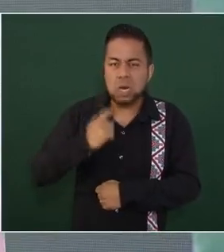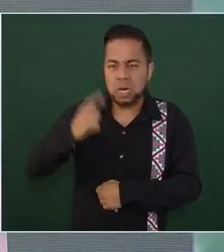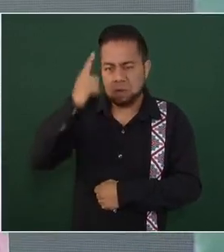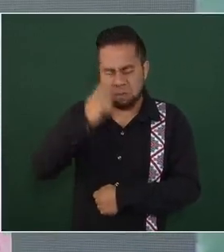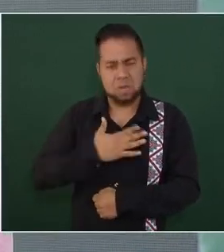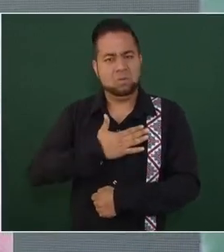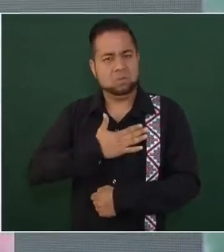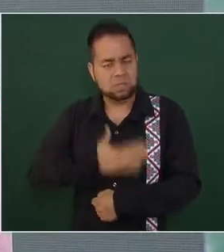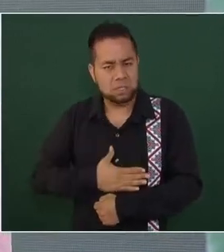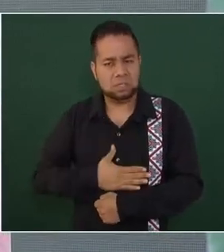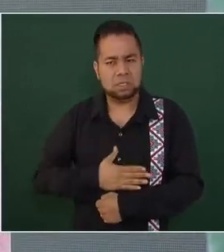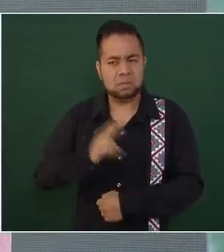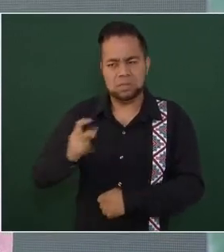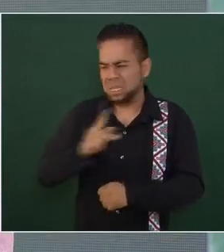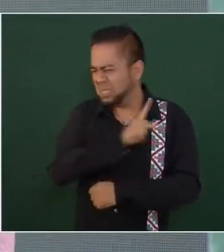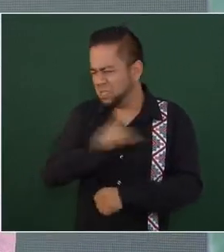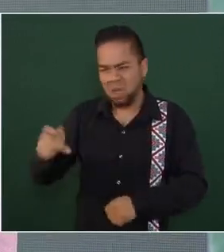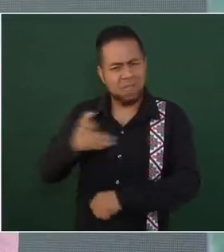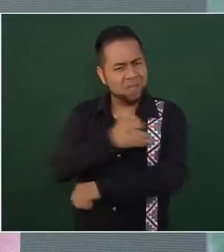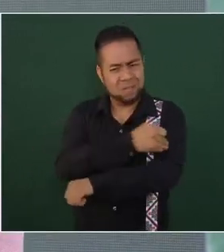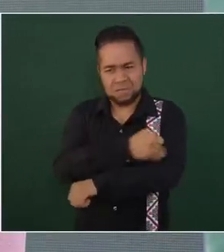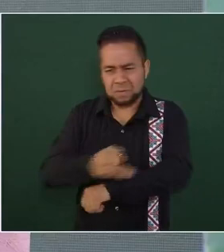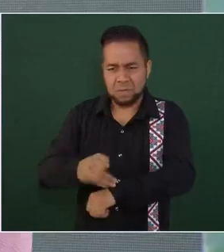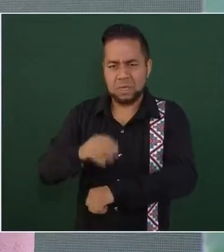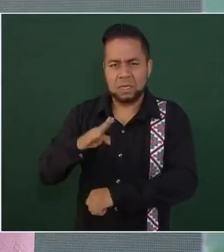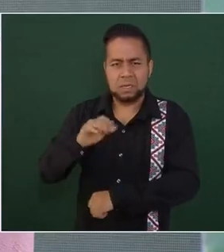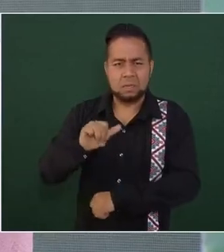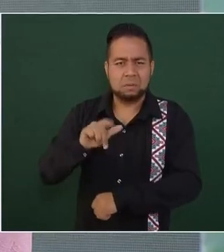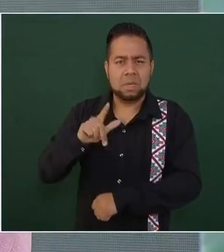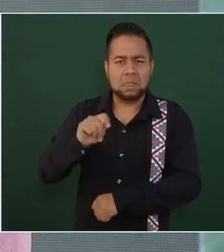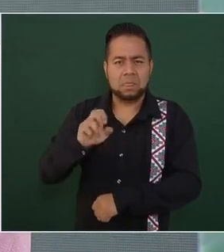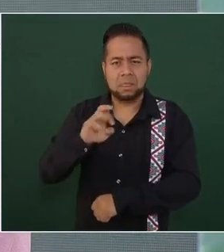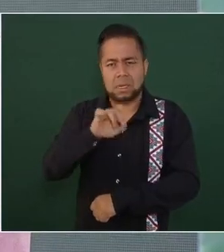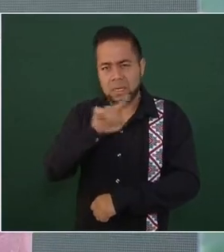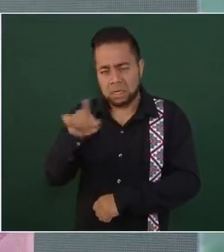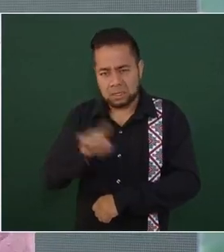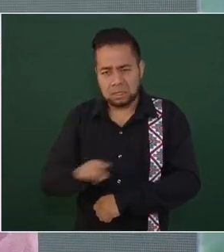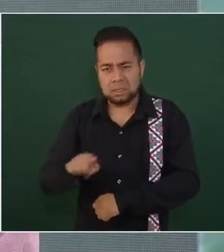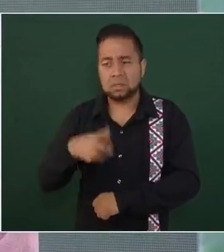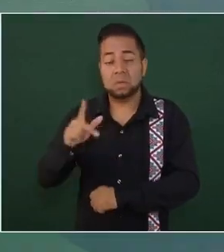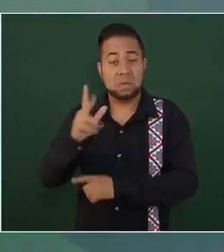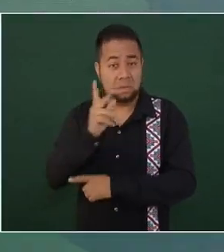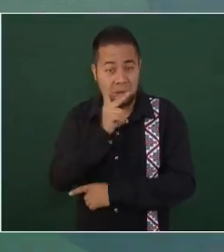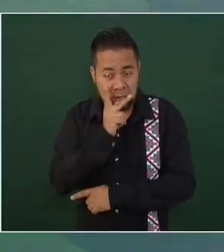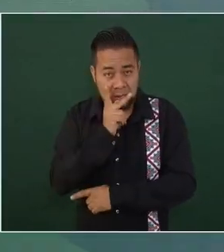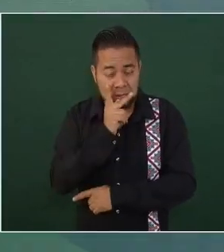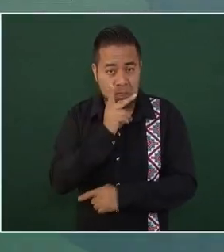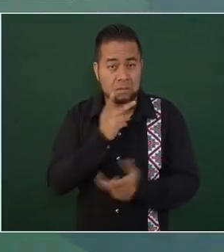toda la familia Abatres desde el papá